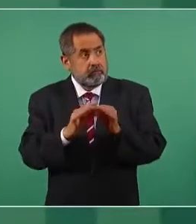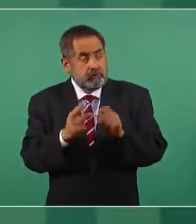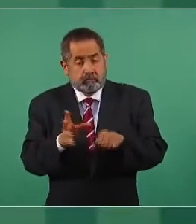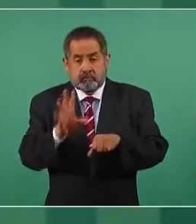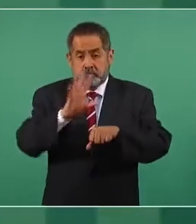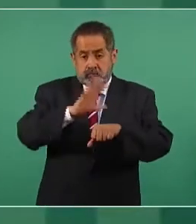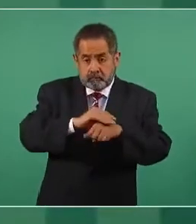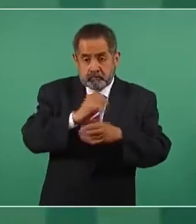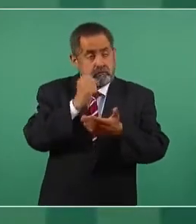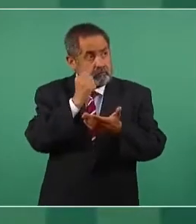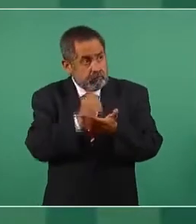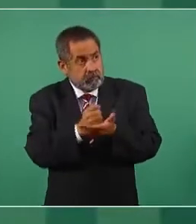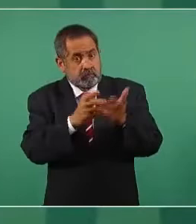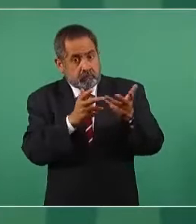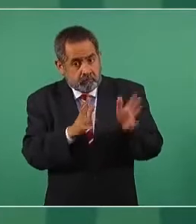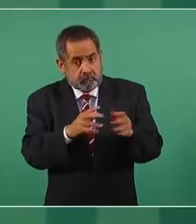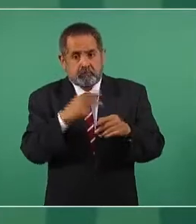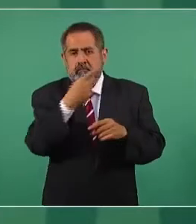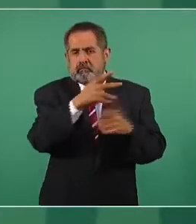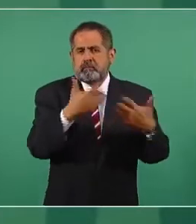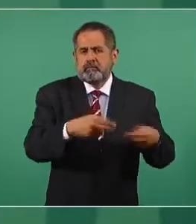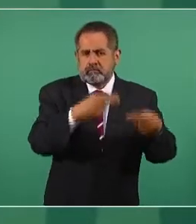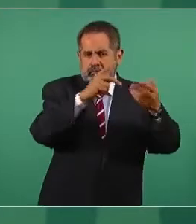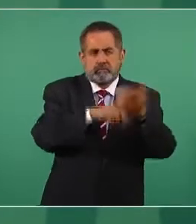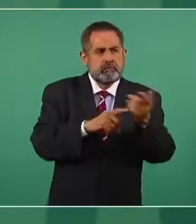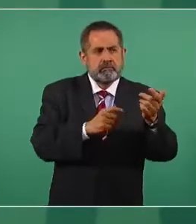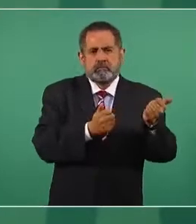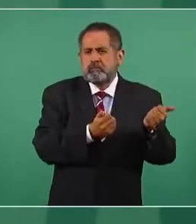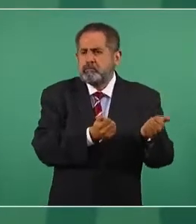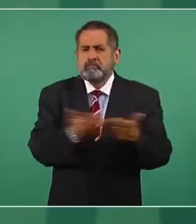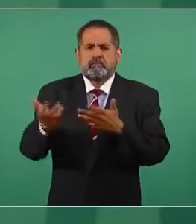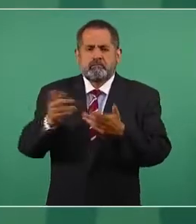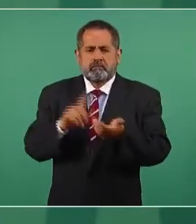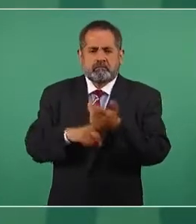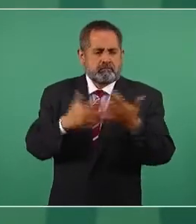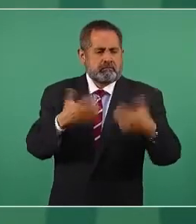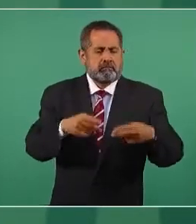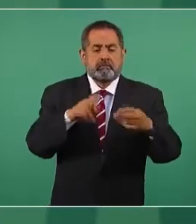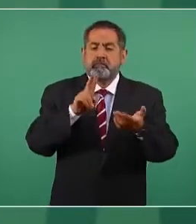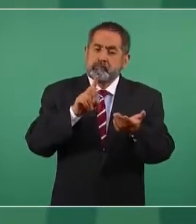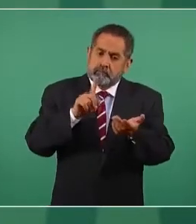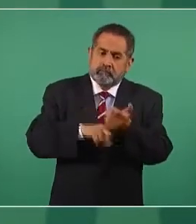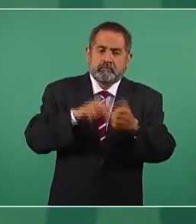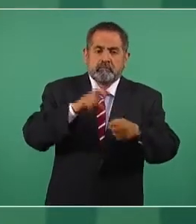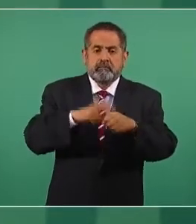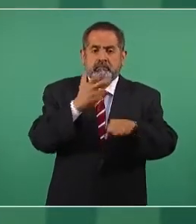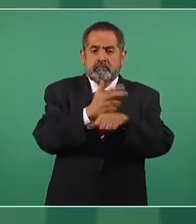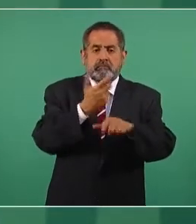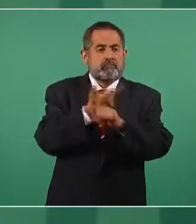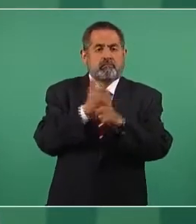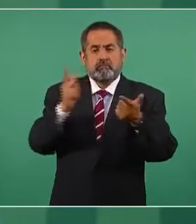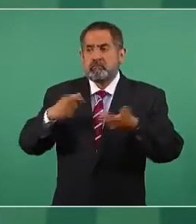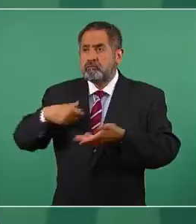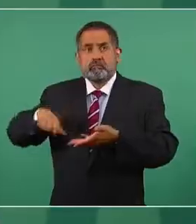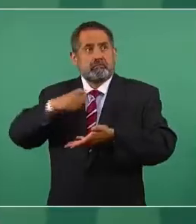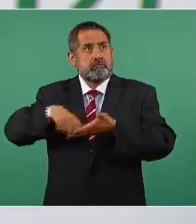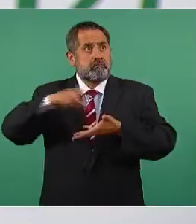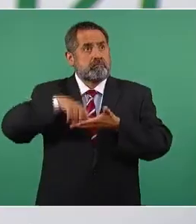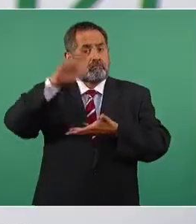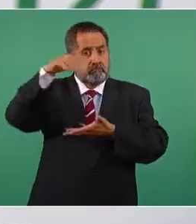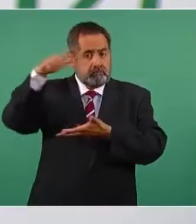autorice a sus propias empresas a que vacunas producidas en Estados Unidos puedan ser libremente adquiridas por